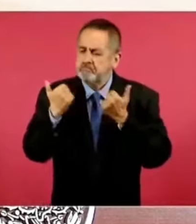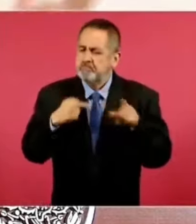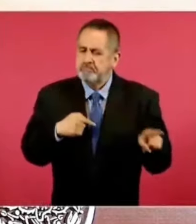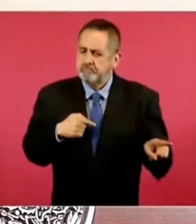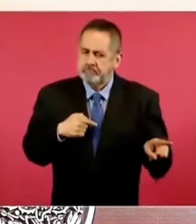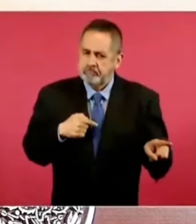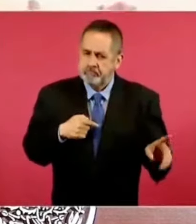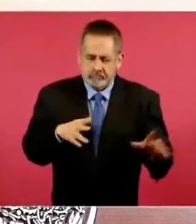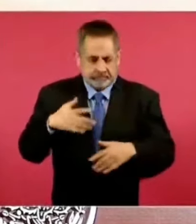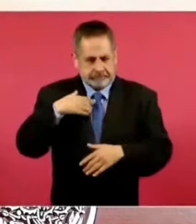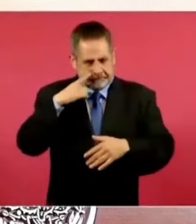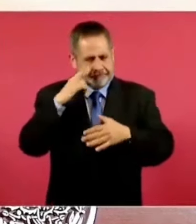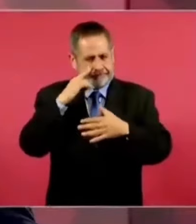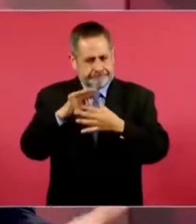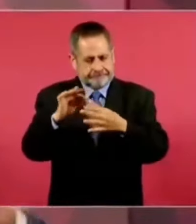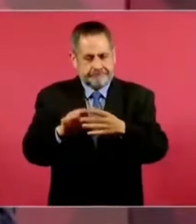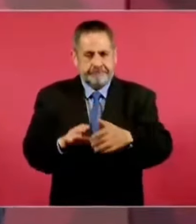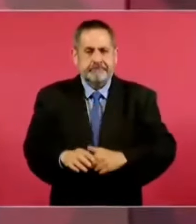Fíjense